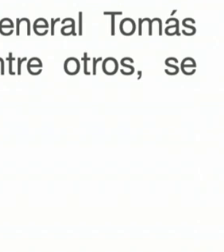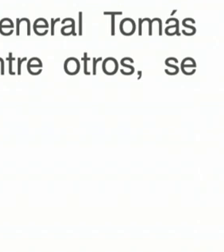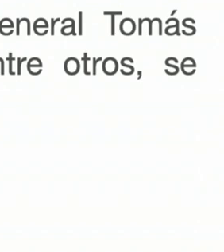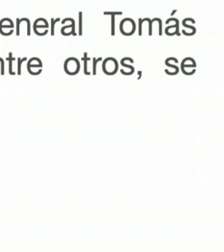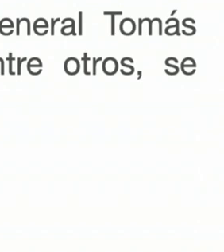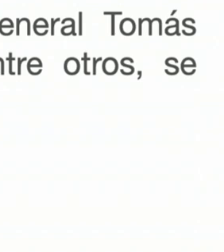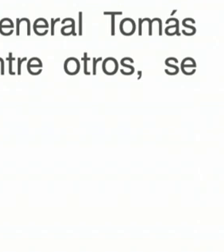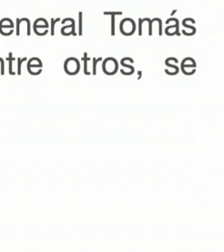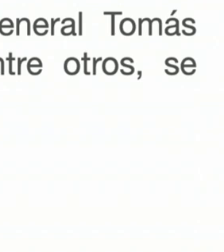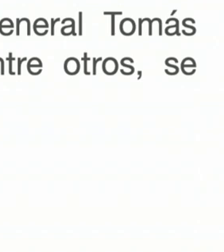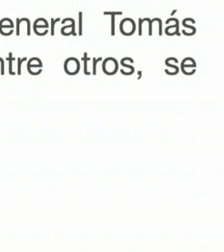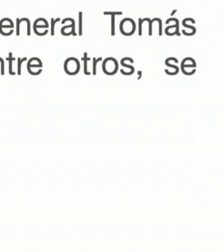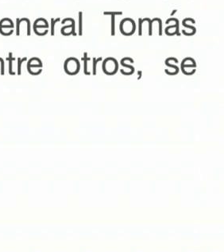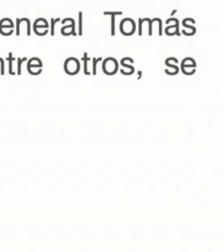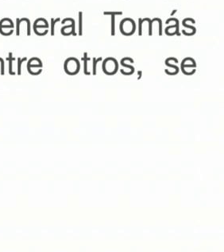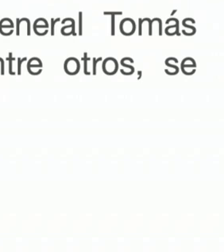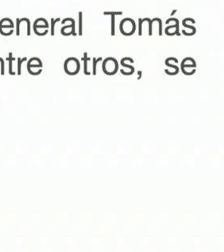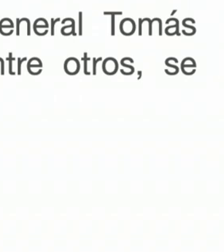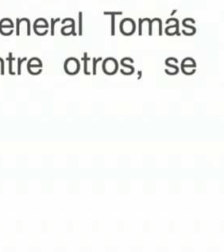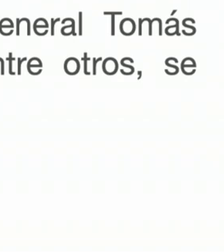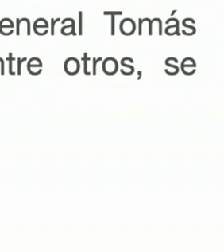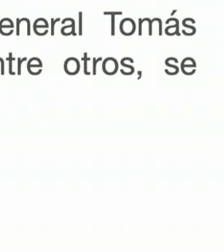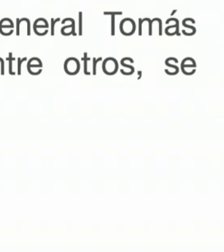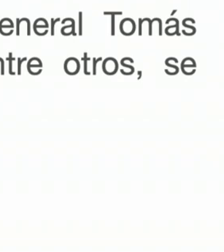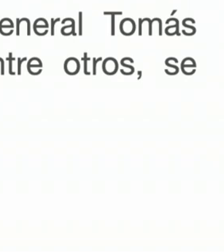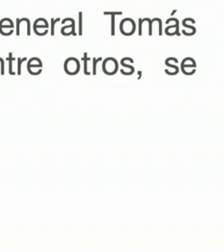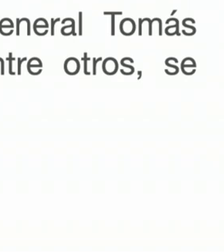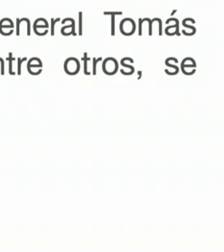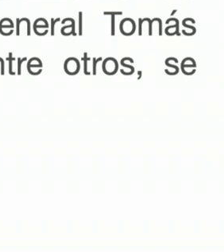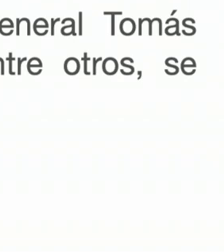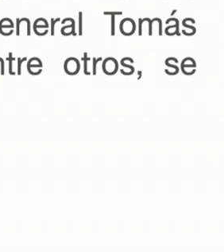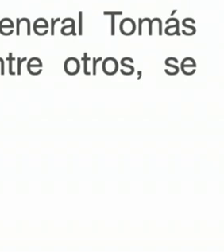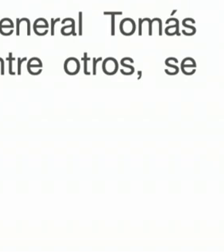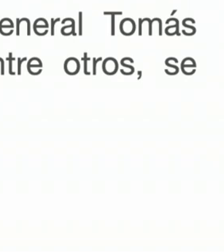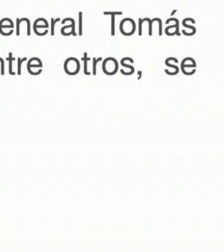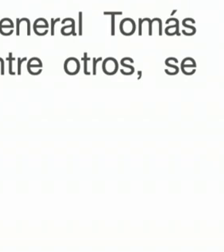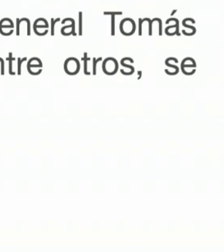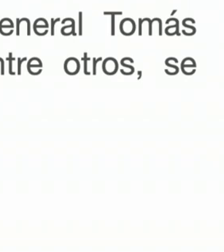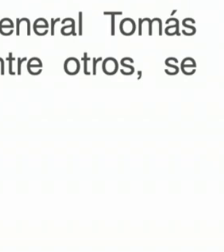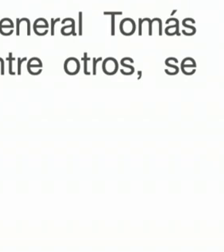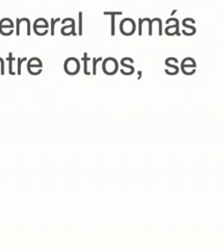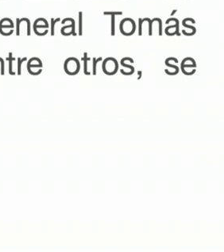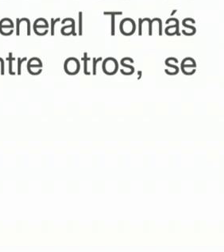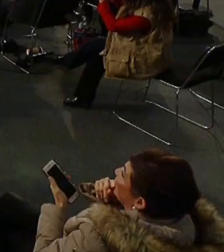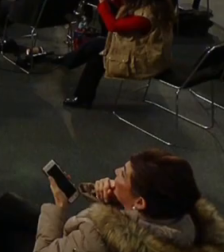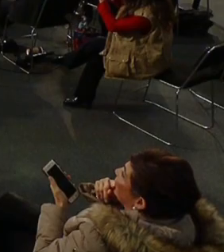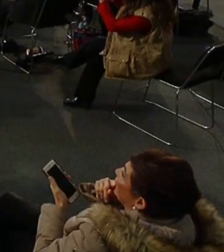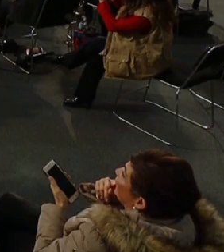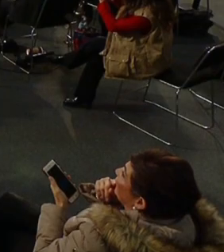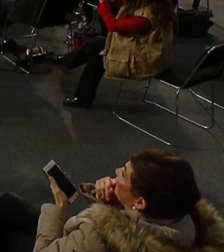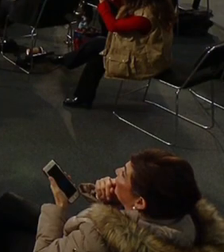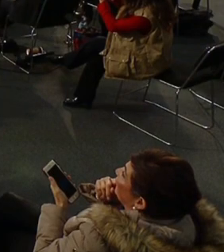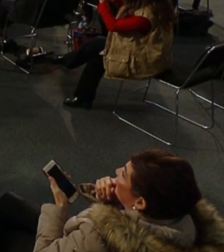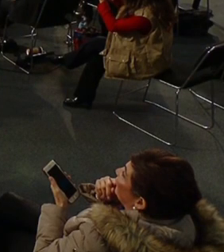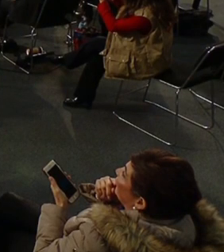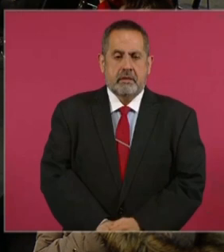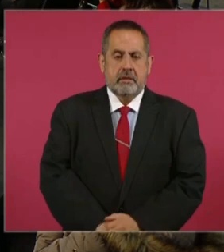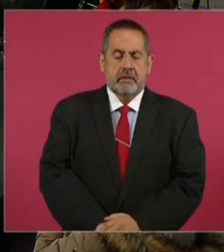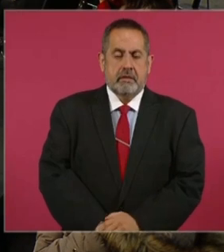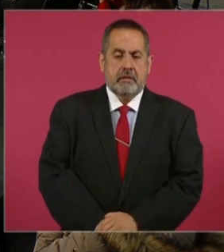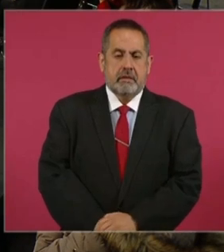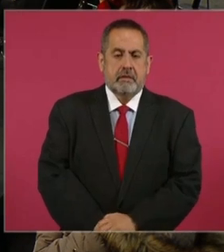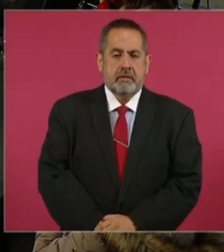fueron liberados porque no pruebas. ¿Y cuál es la otra? Esa es lo que opina un agente de la DEA del